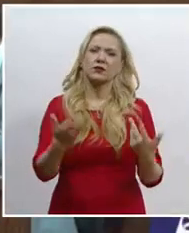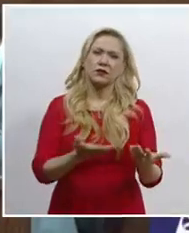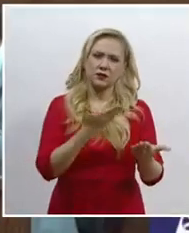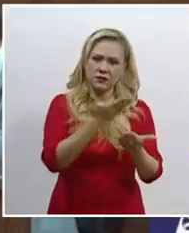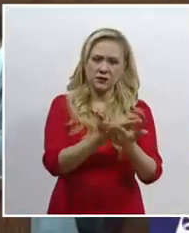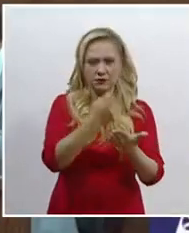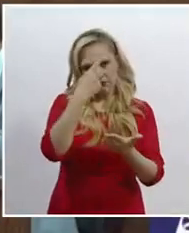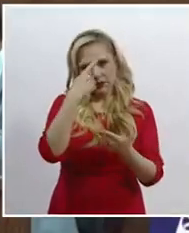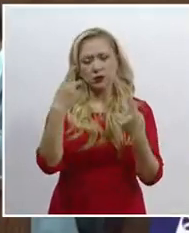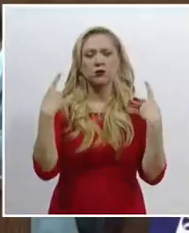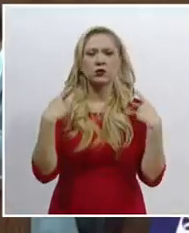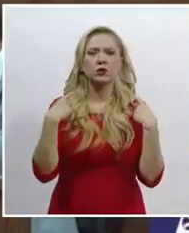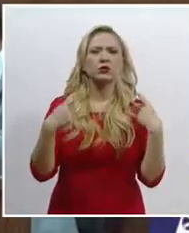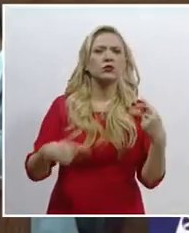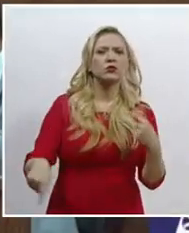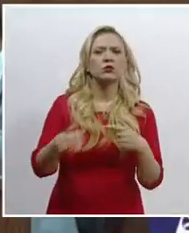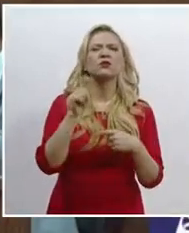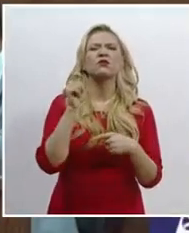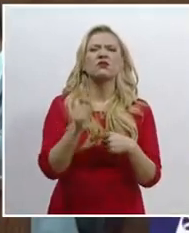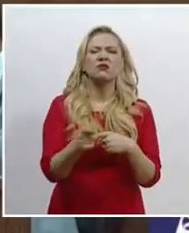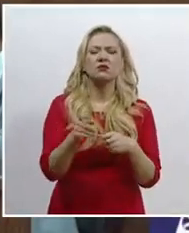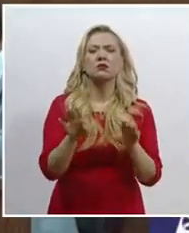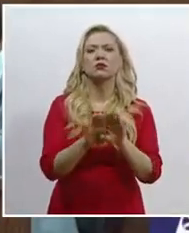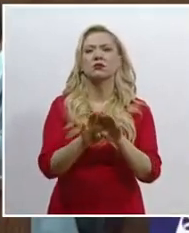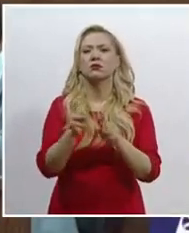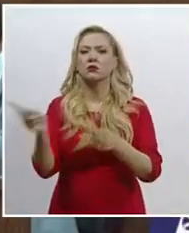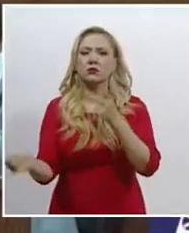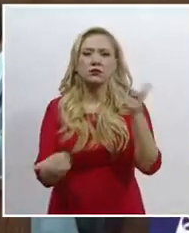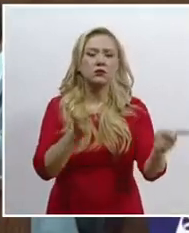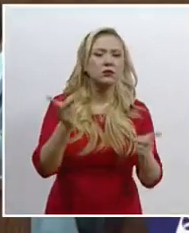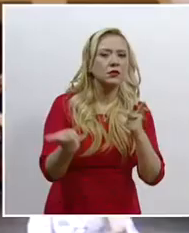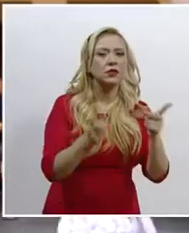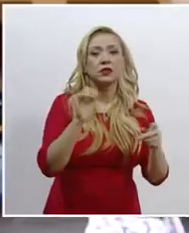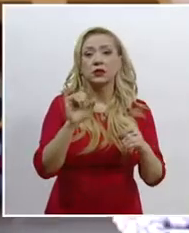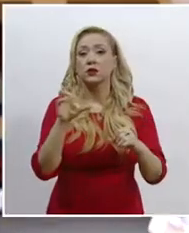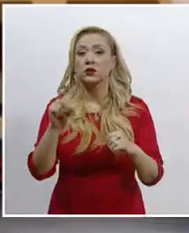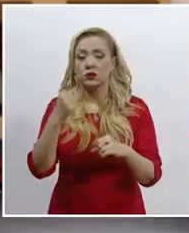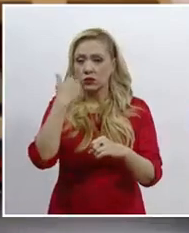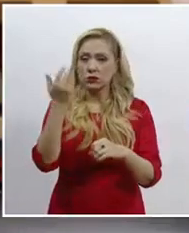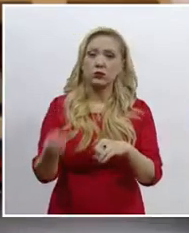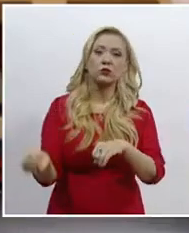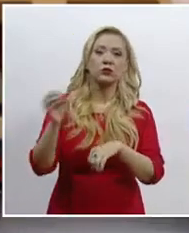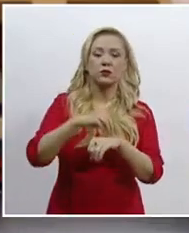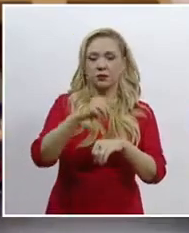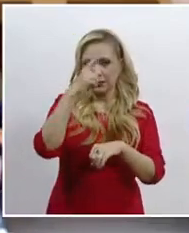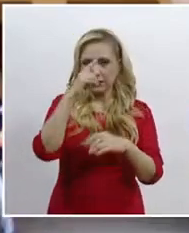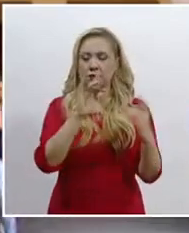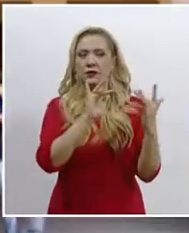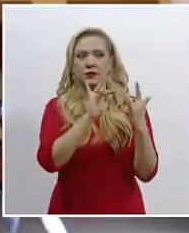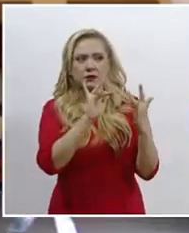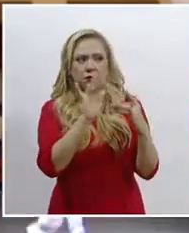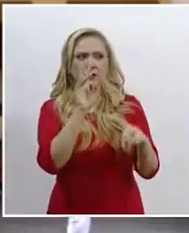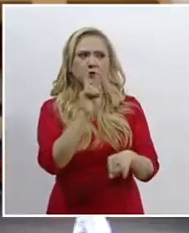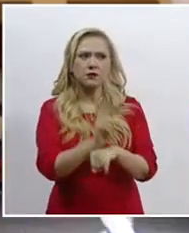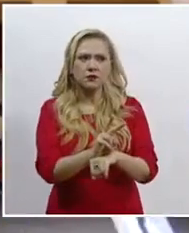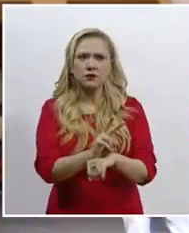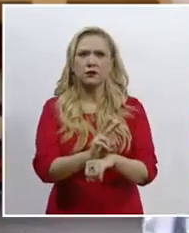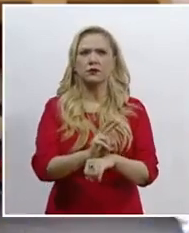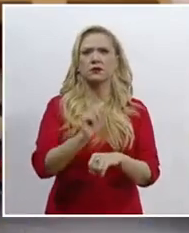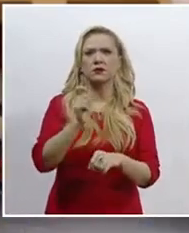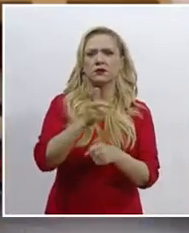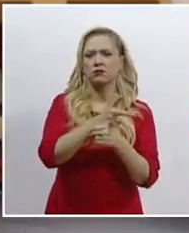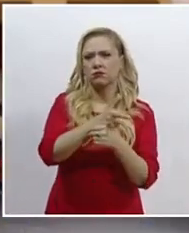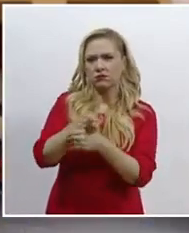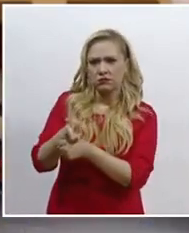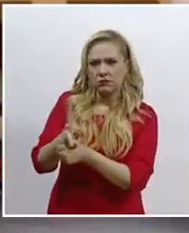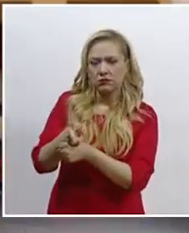un grupo de ciudadanos para realizar un plebiscito relativo a la adquisición de un servicio integral de enlace, monitoreo de seguridad y